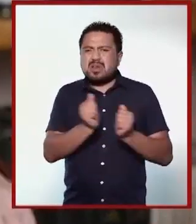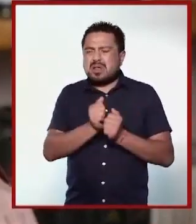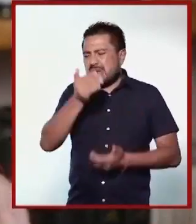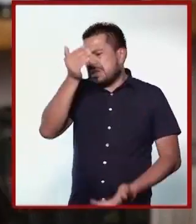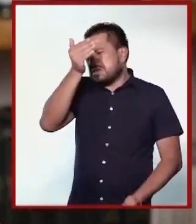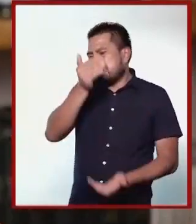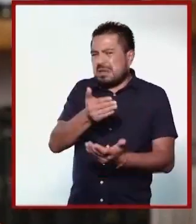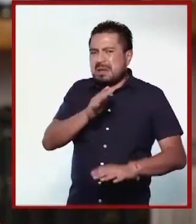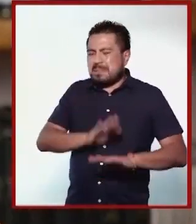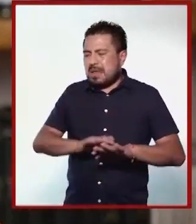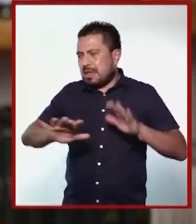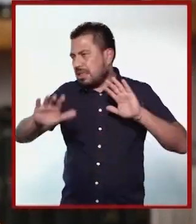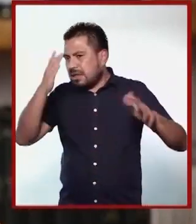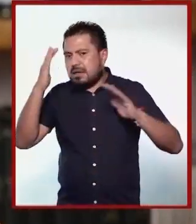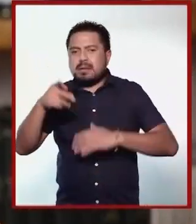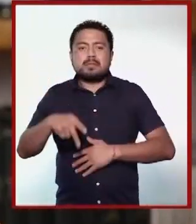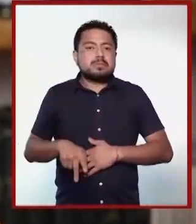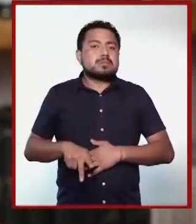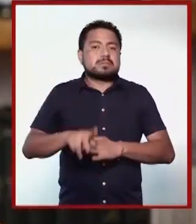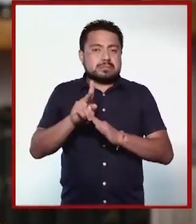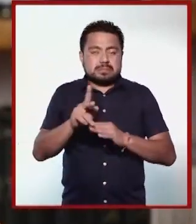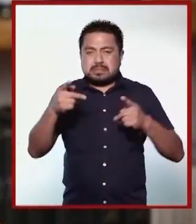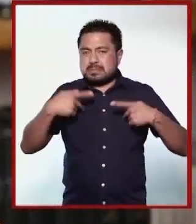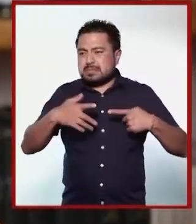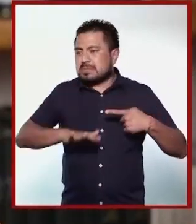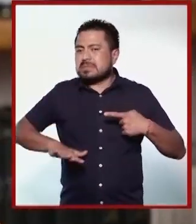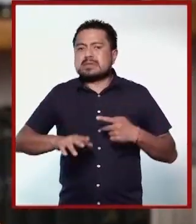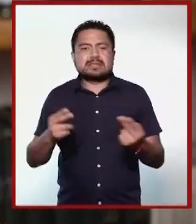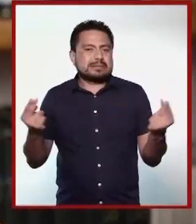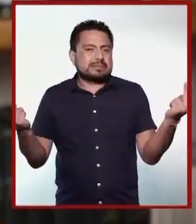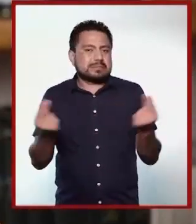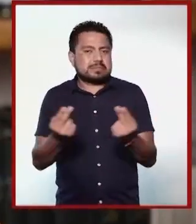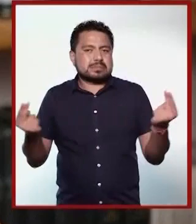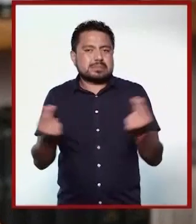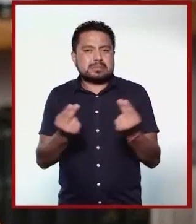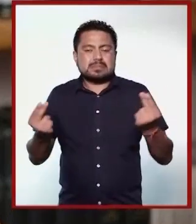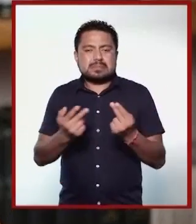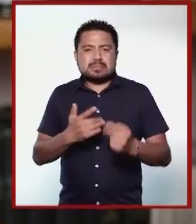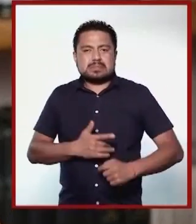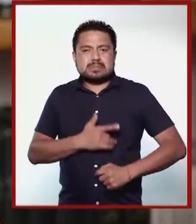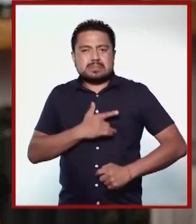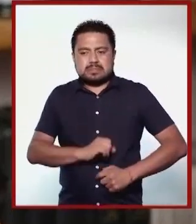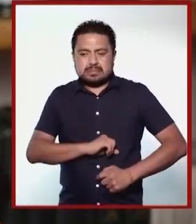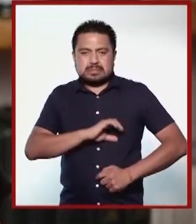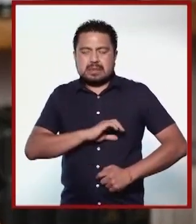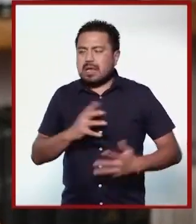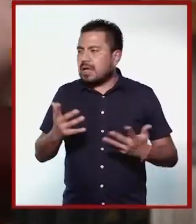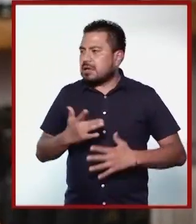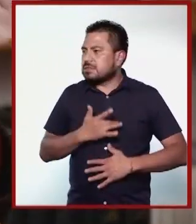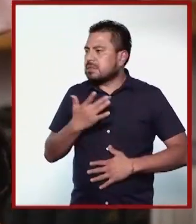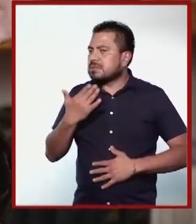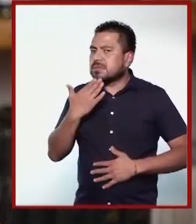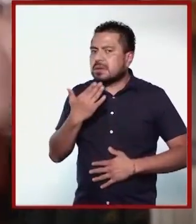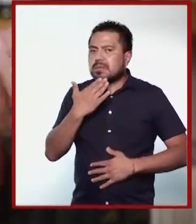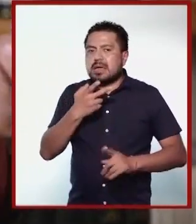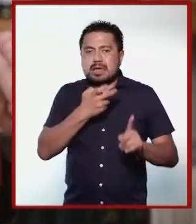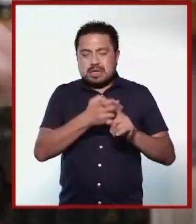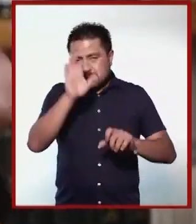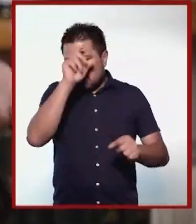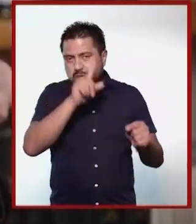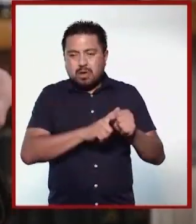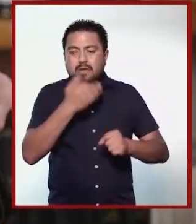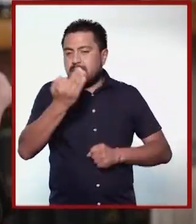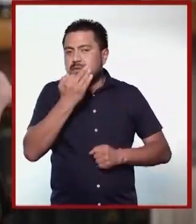son muy traviesos. Pero la gente necesita un estímulo que la haga sentir bien. Eso es cultura. Las